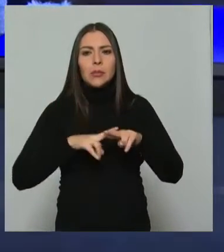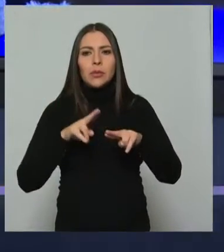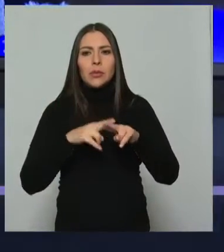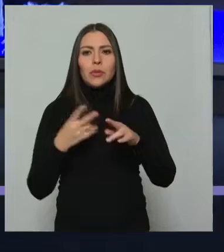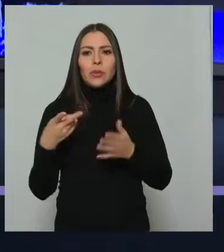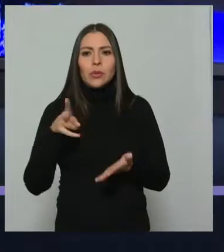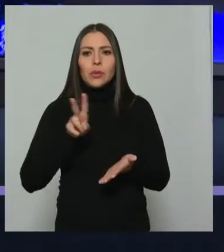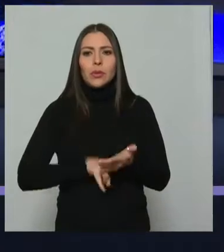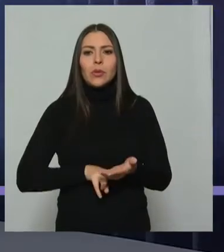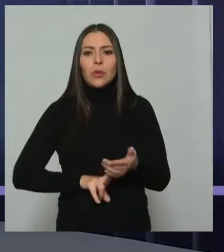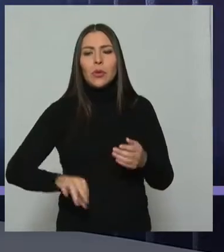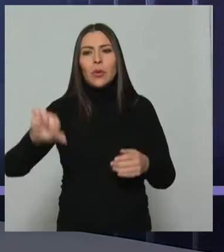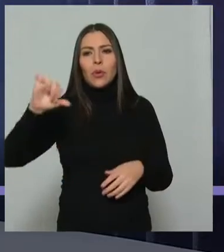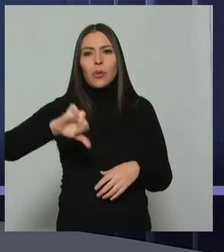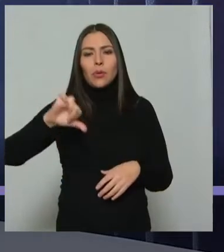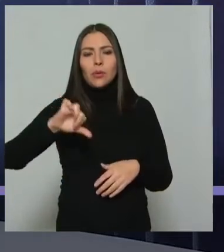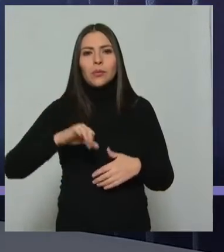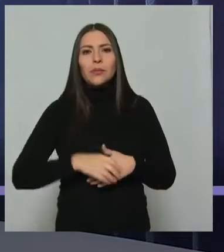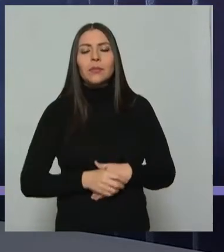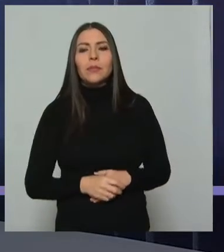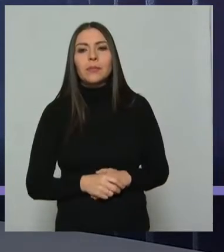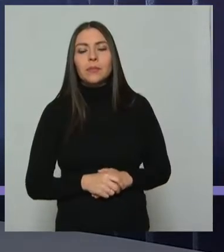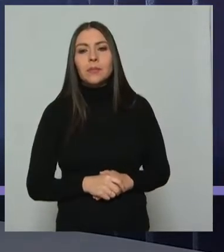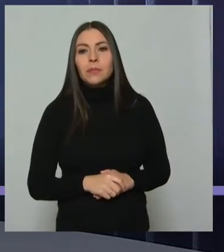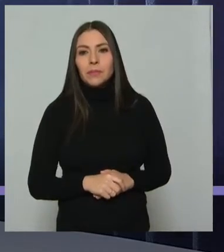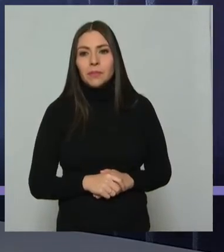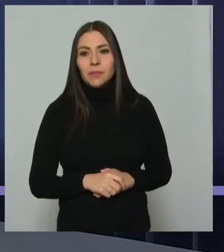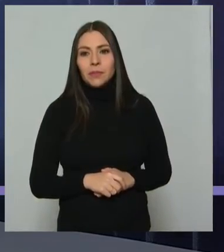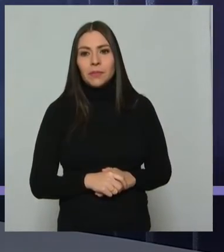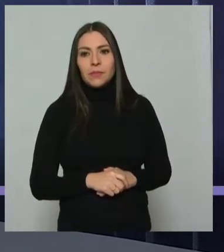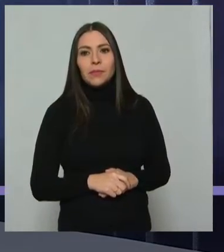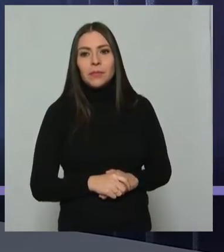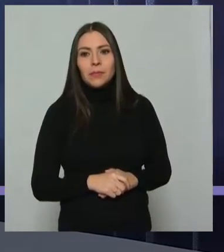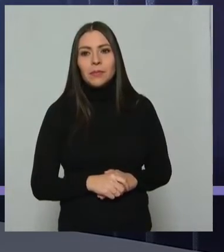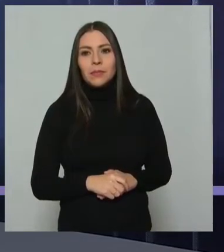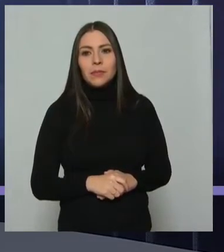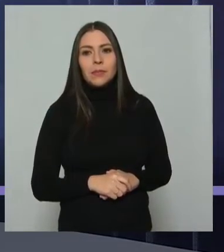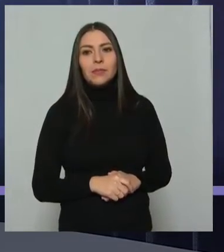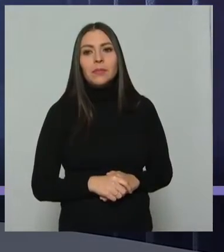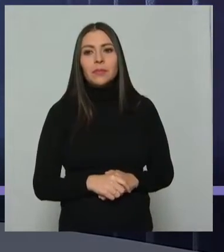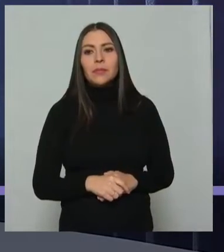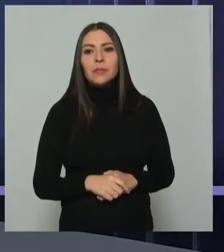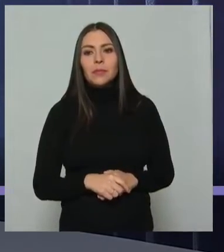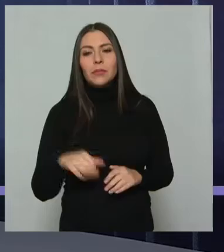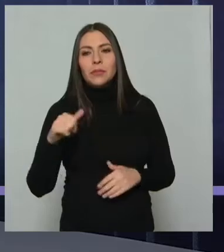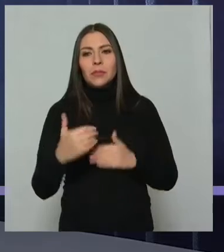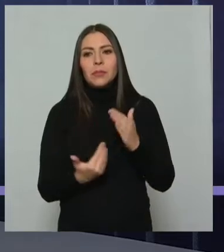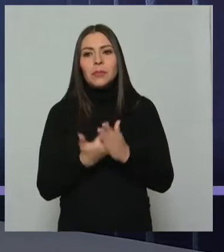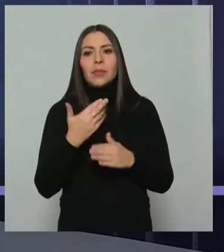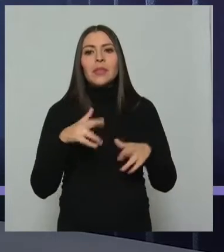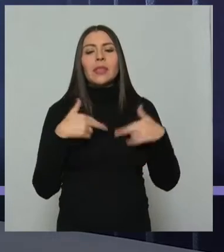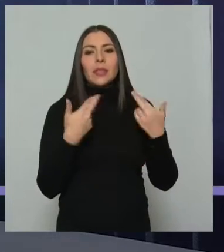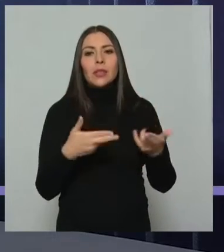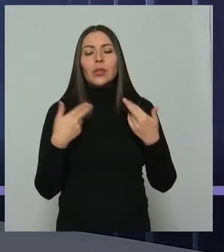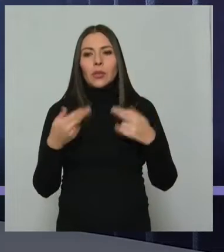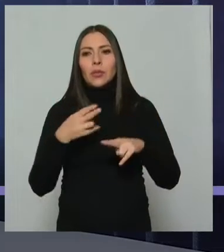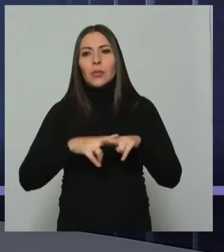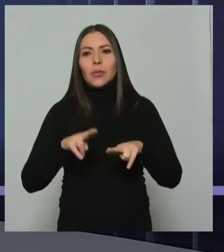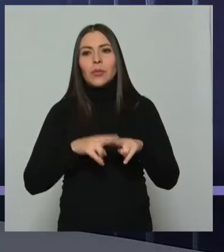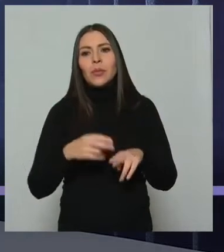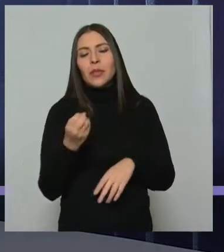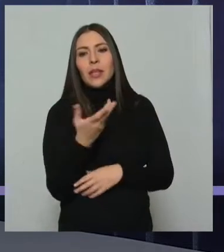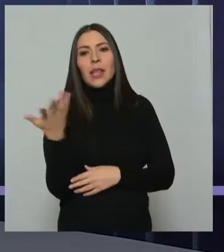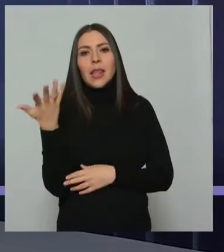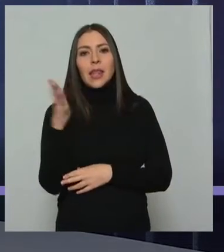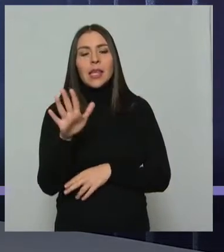10 pases dobles. No, a ver, de verdad. Fíjense bien, hemos regalado ya a lo largo de toda la mañana pases dobles, 10 pases